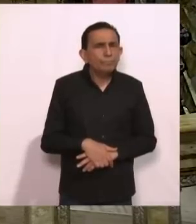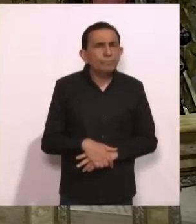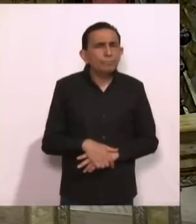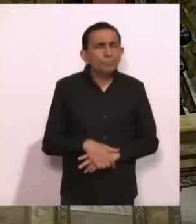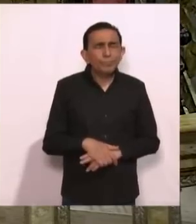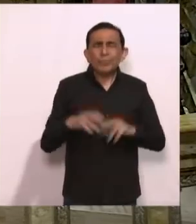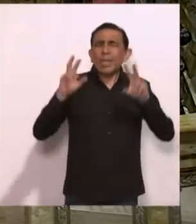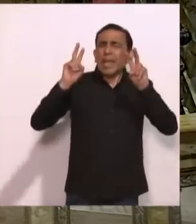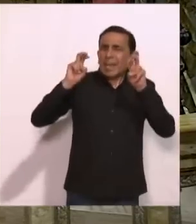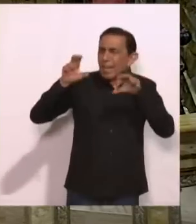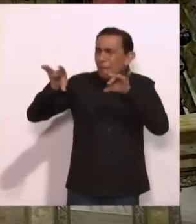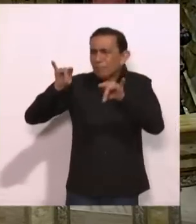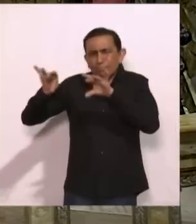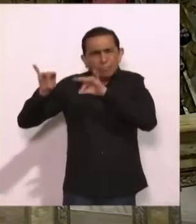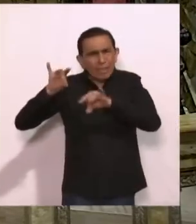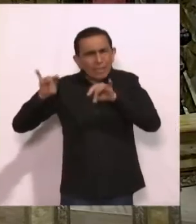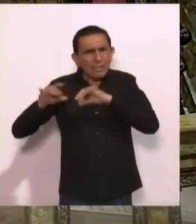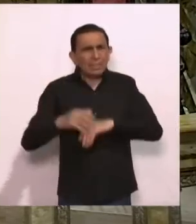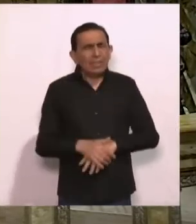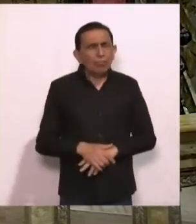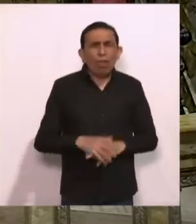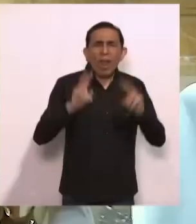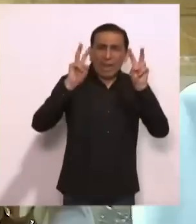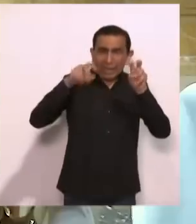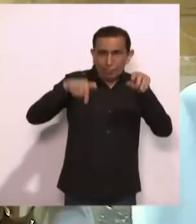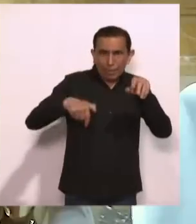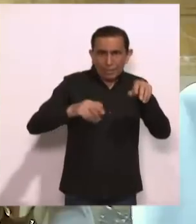un lema. En este caso, el lema